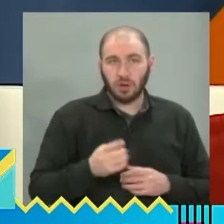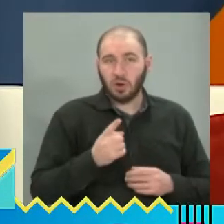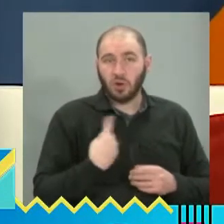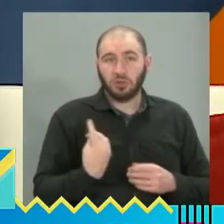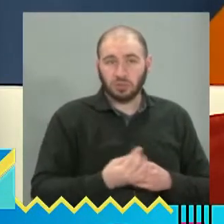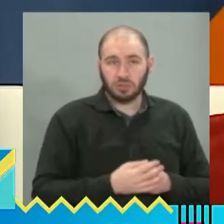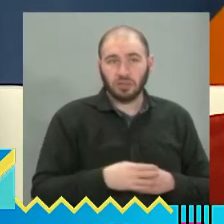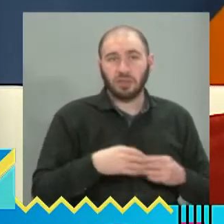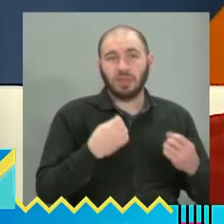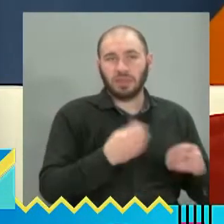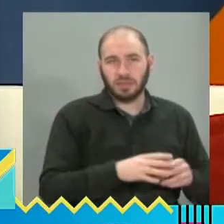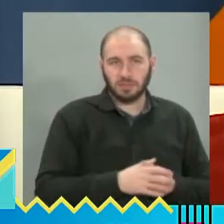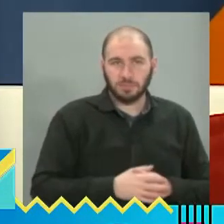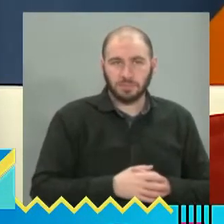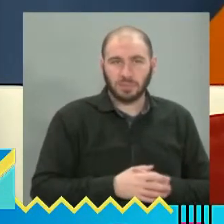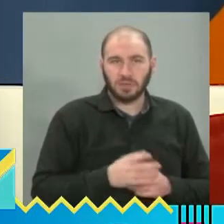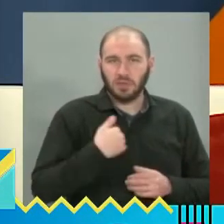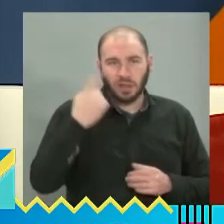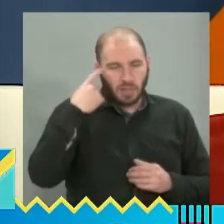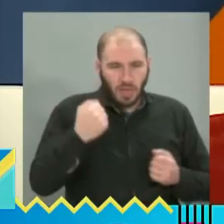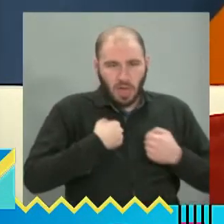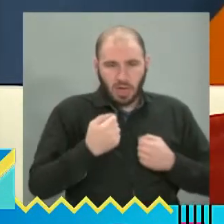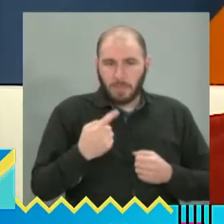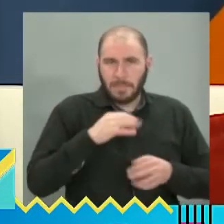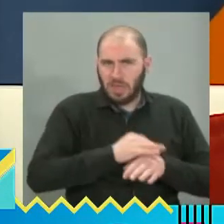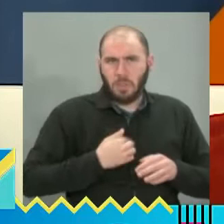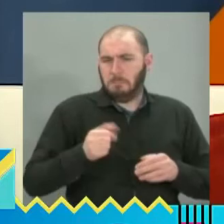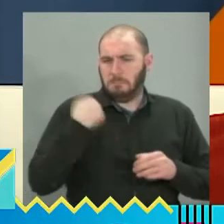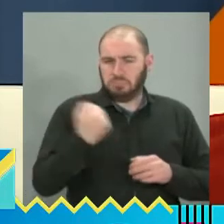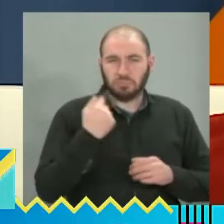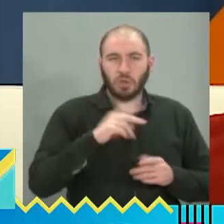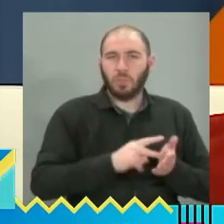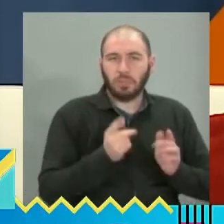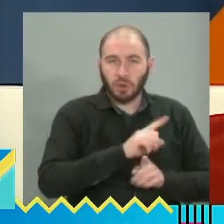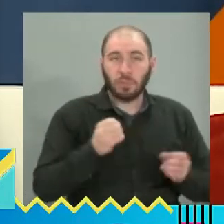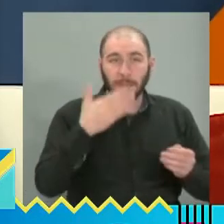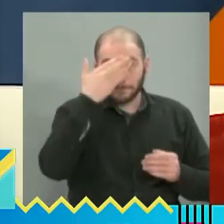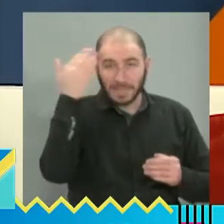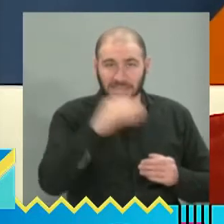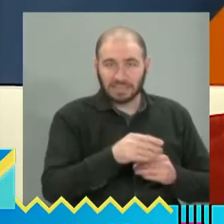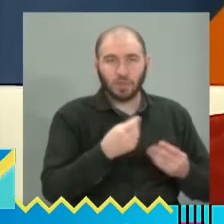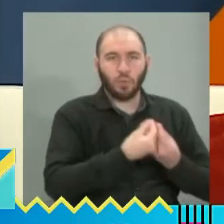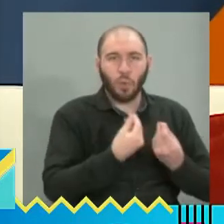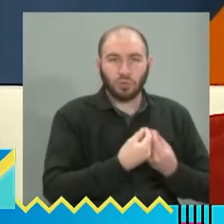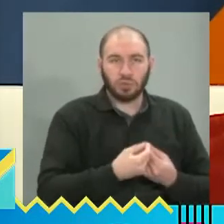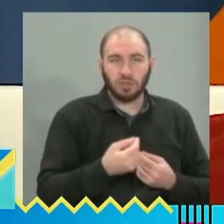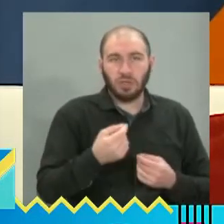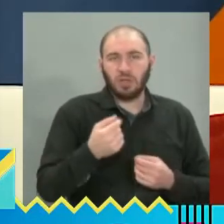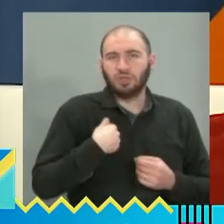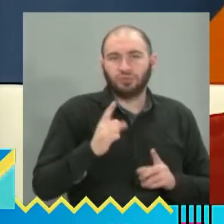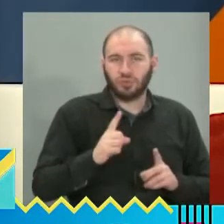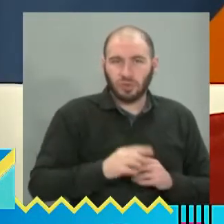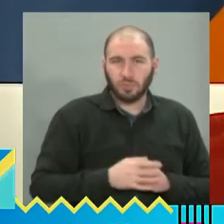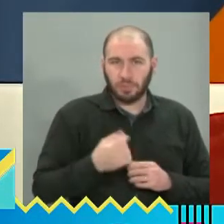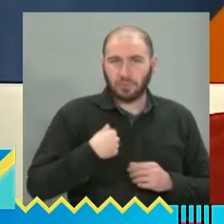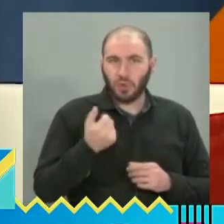que dejar de ser, creer que somos el centro, los médicos, de los problemas, porque los pacientes, la mayoría de